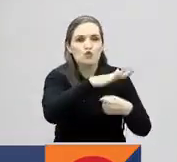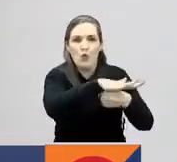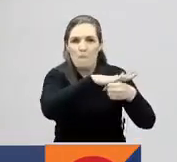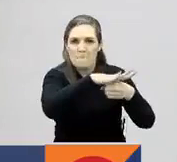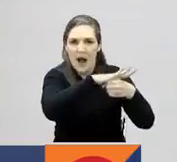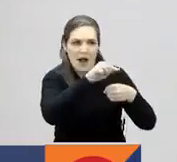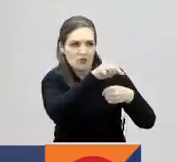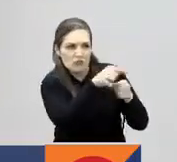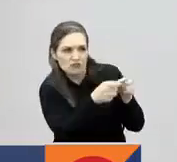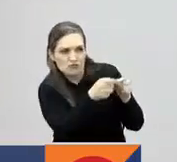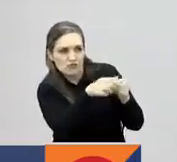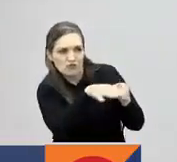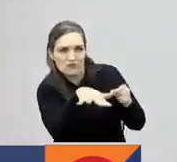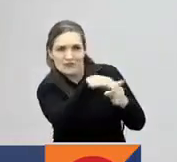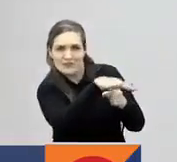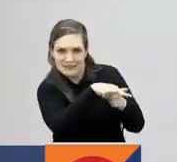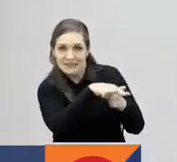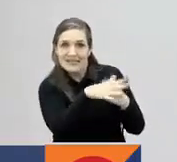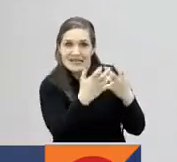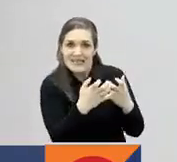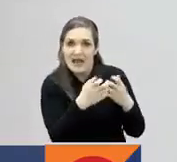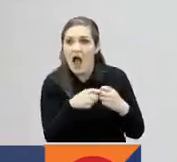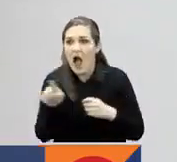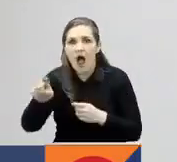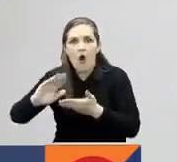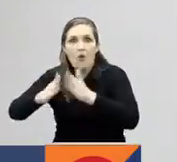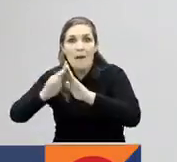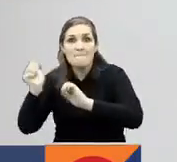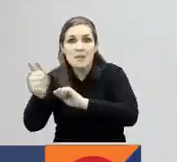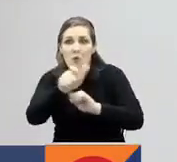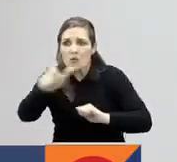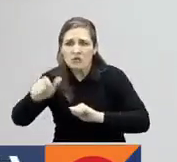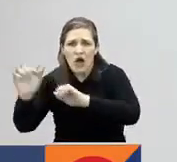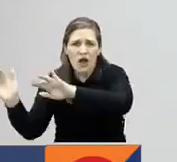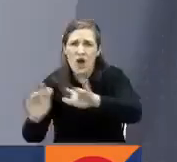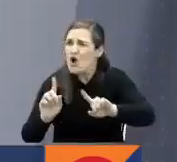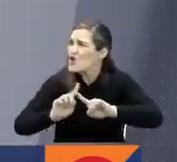Estancia. La misma comunidad salió a apagar el